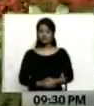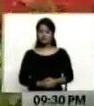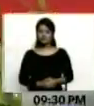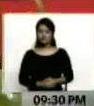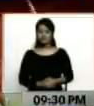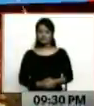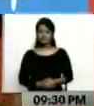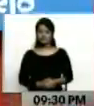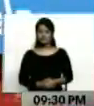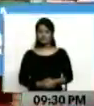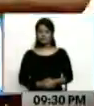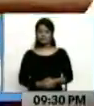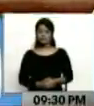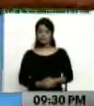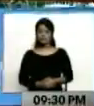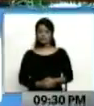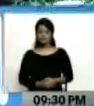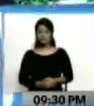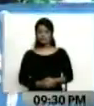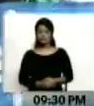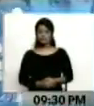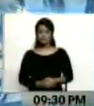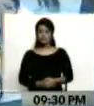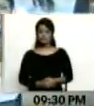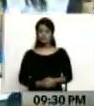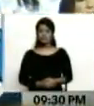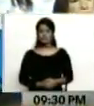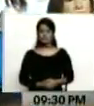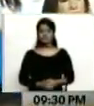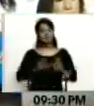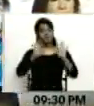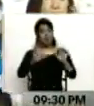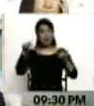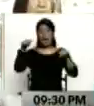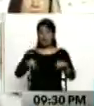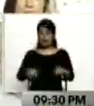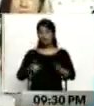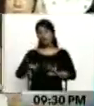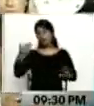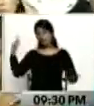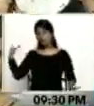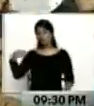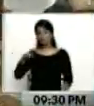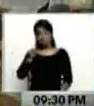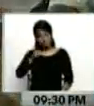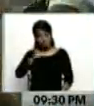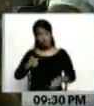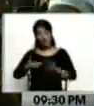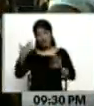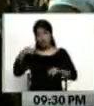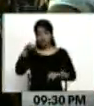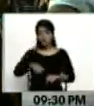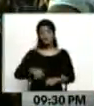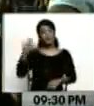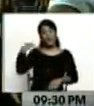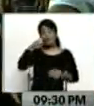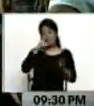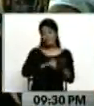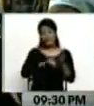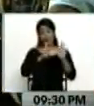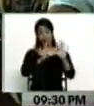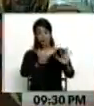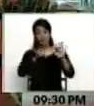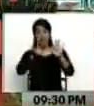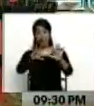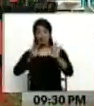América aquí pasó ocurrió no es mentira ocurrió